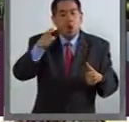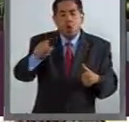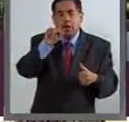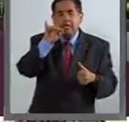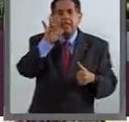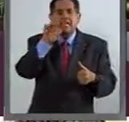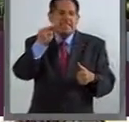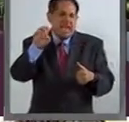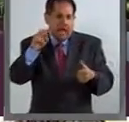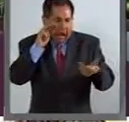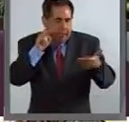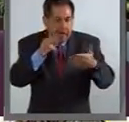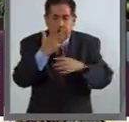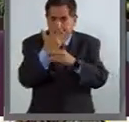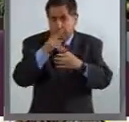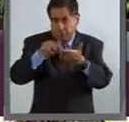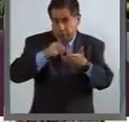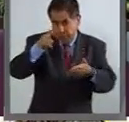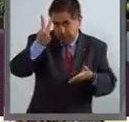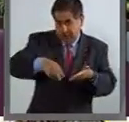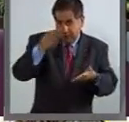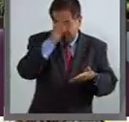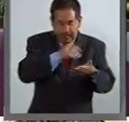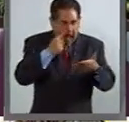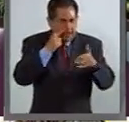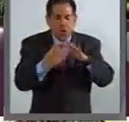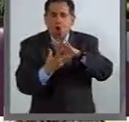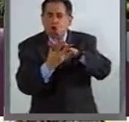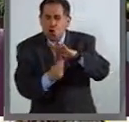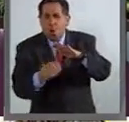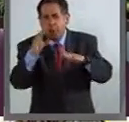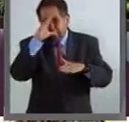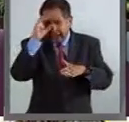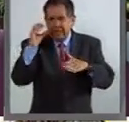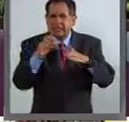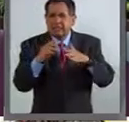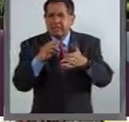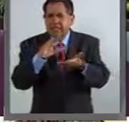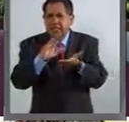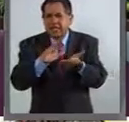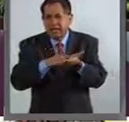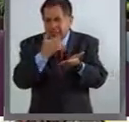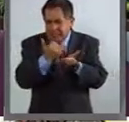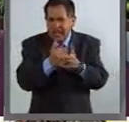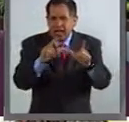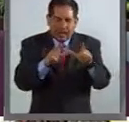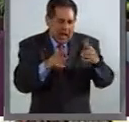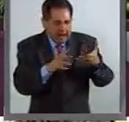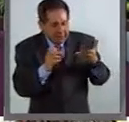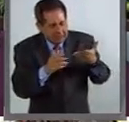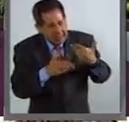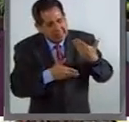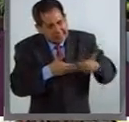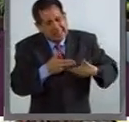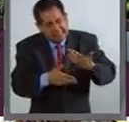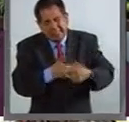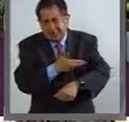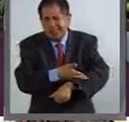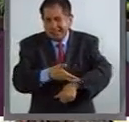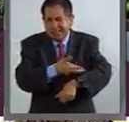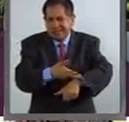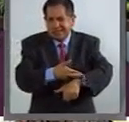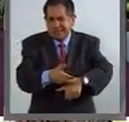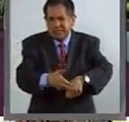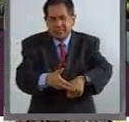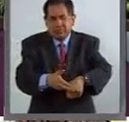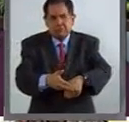autoridad electoral, y se tienen que entregar copia de la credencial de elector y se tiene que entregar, es decir, es un procedimiento que podría